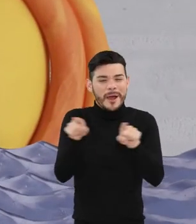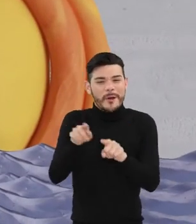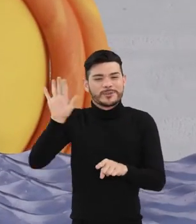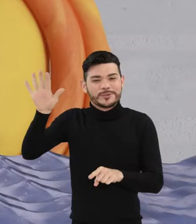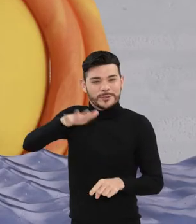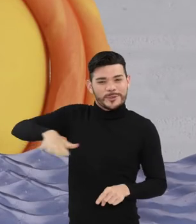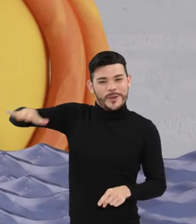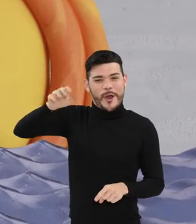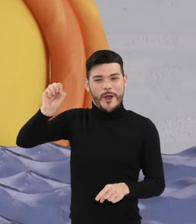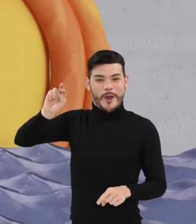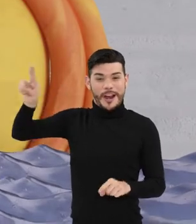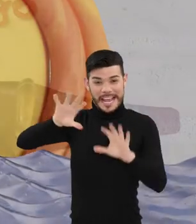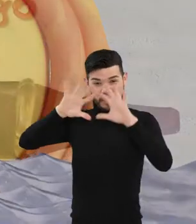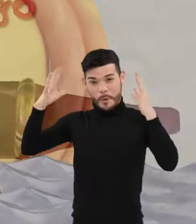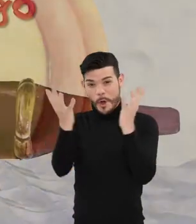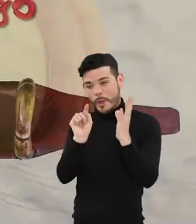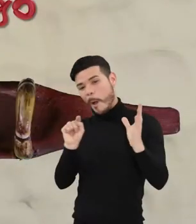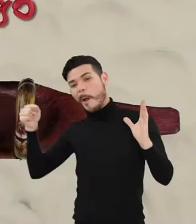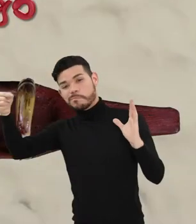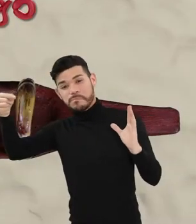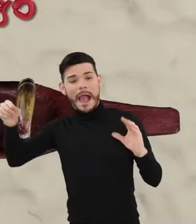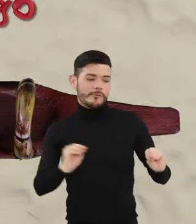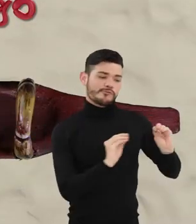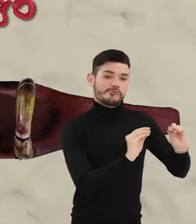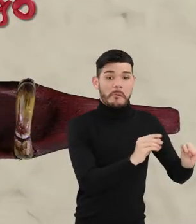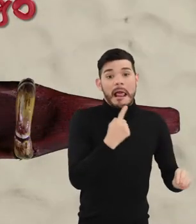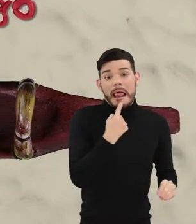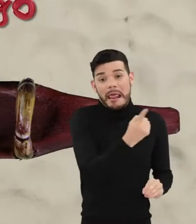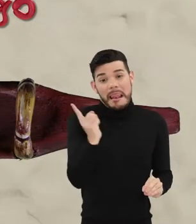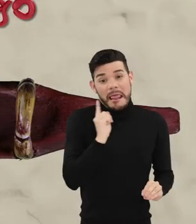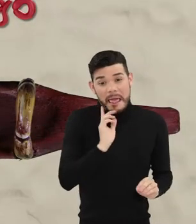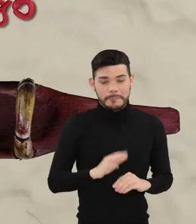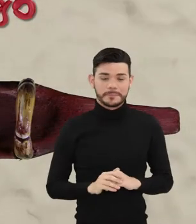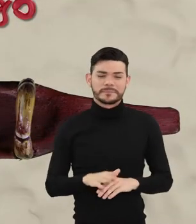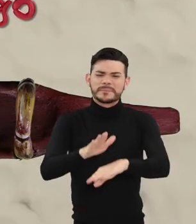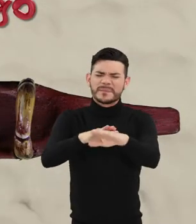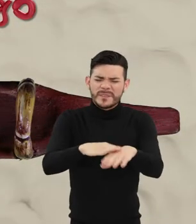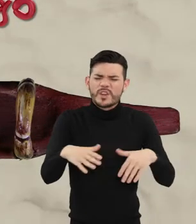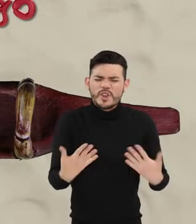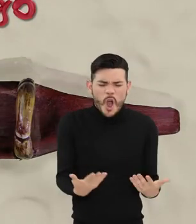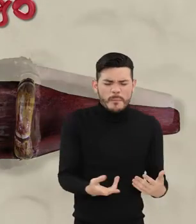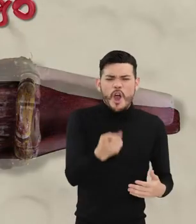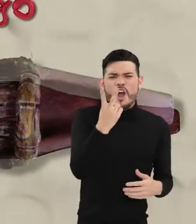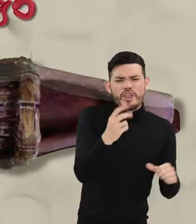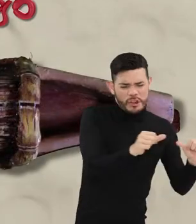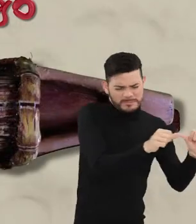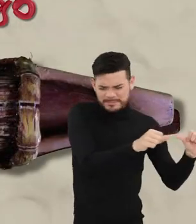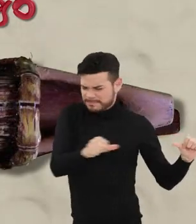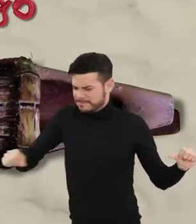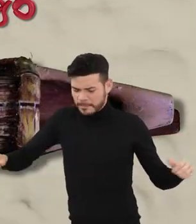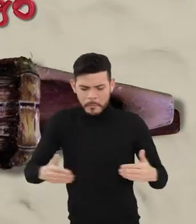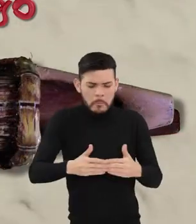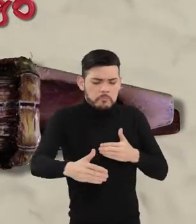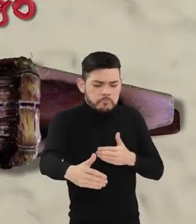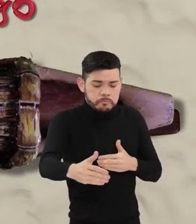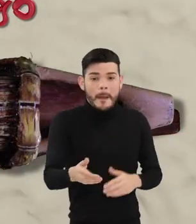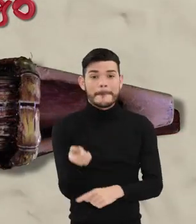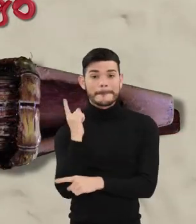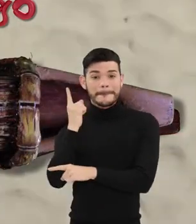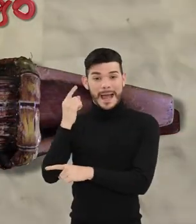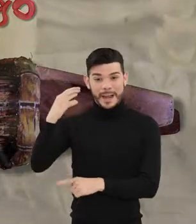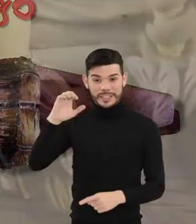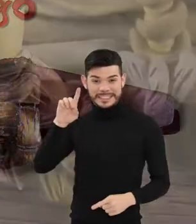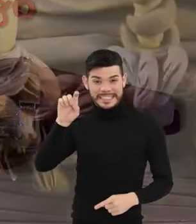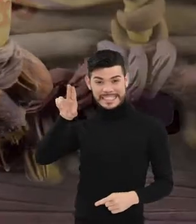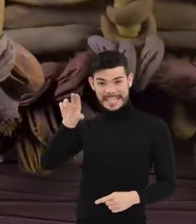oriente. El champán era una embarcación de 20 metros o más de largo y por lo menos 2 de ancho, construida con